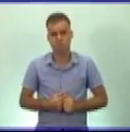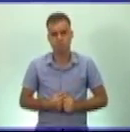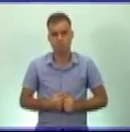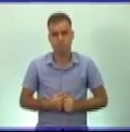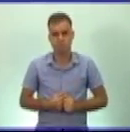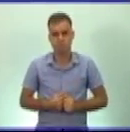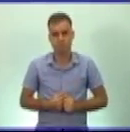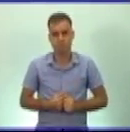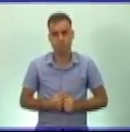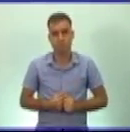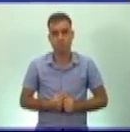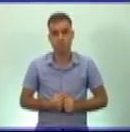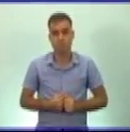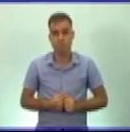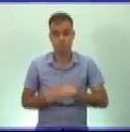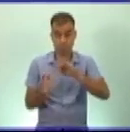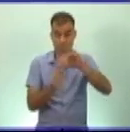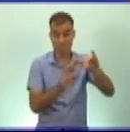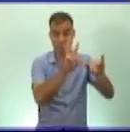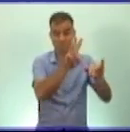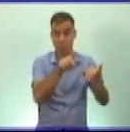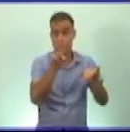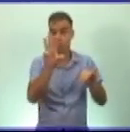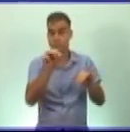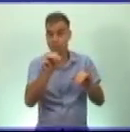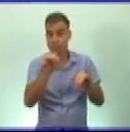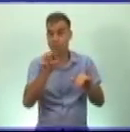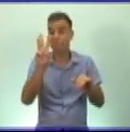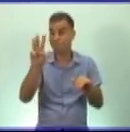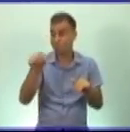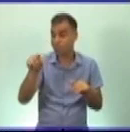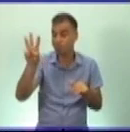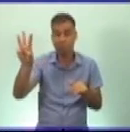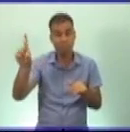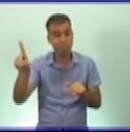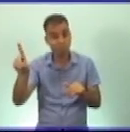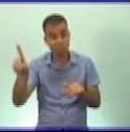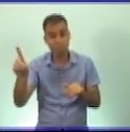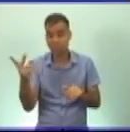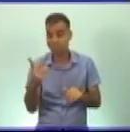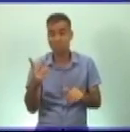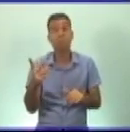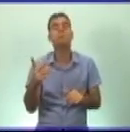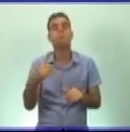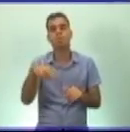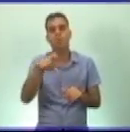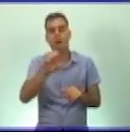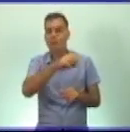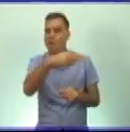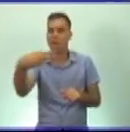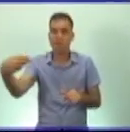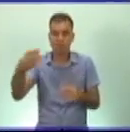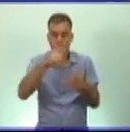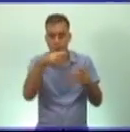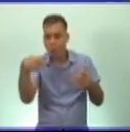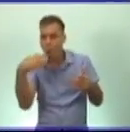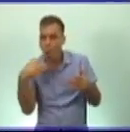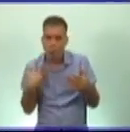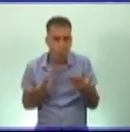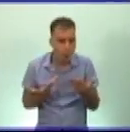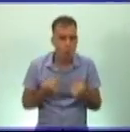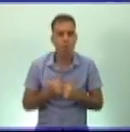3.30 y 3.31, ustedes van a ejercitar lo correspondiente a la escritura de las ecuaciones químicas, van a